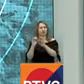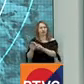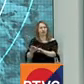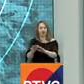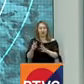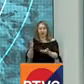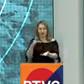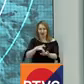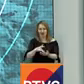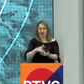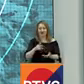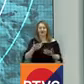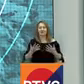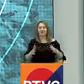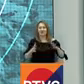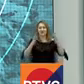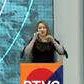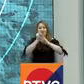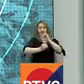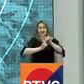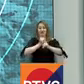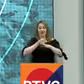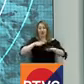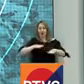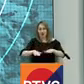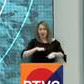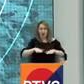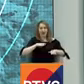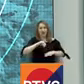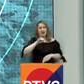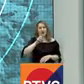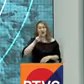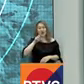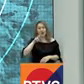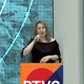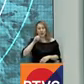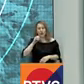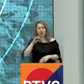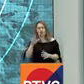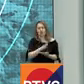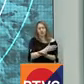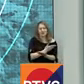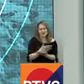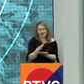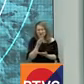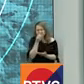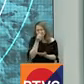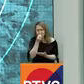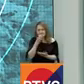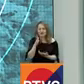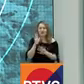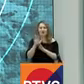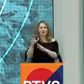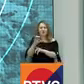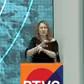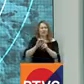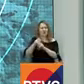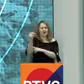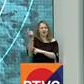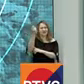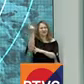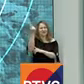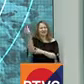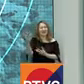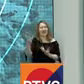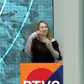presencial del festival internacional del joropo toda la música la gastronomía la alegría y la cultura del llano se fue en el corazón de los